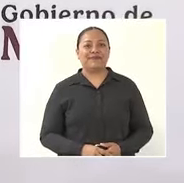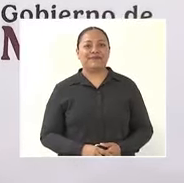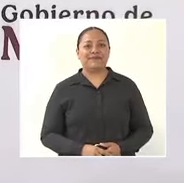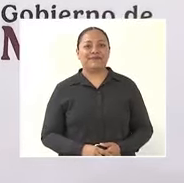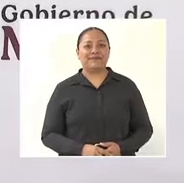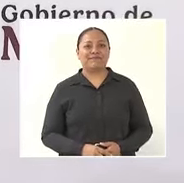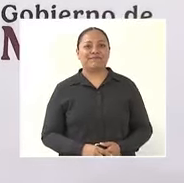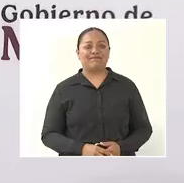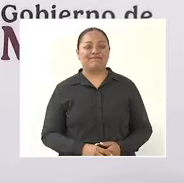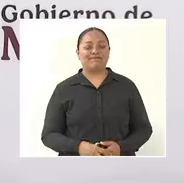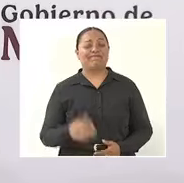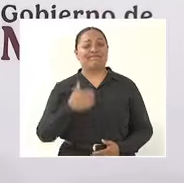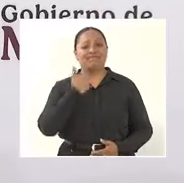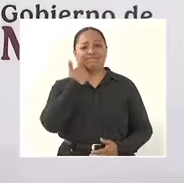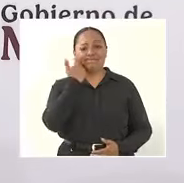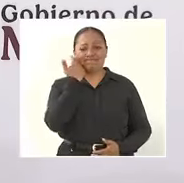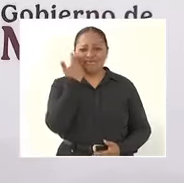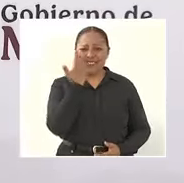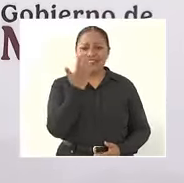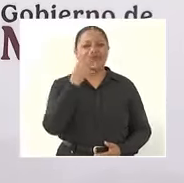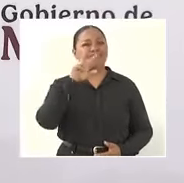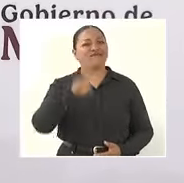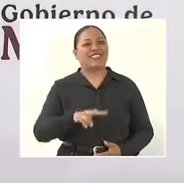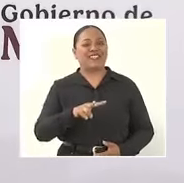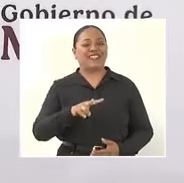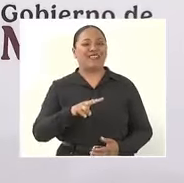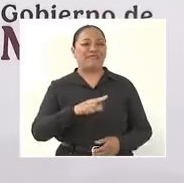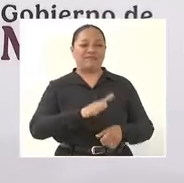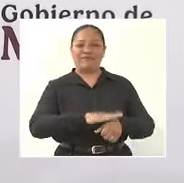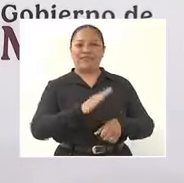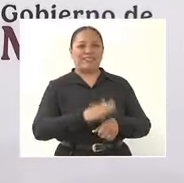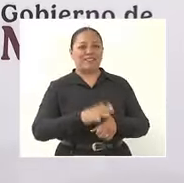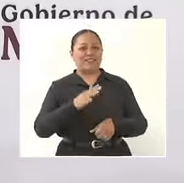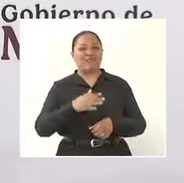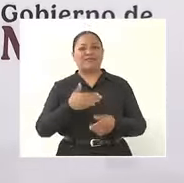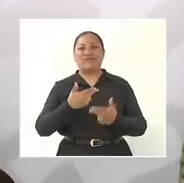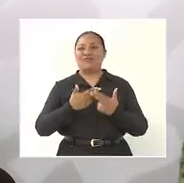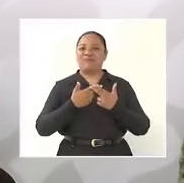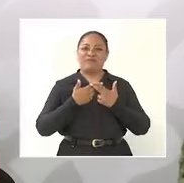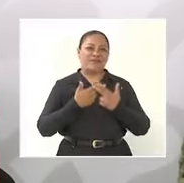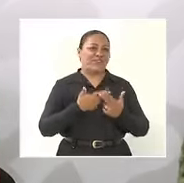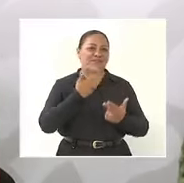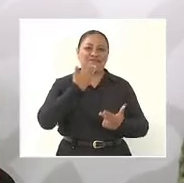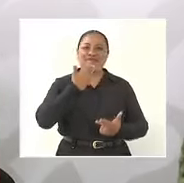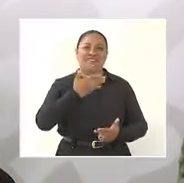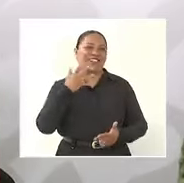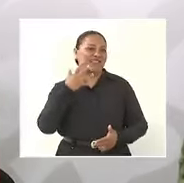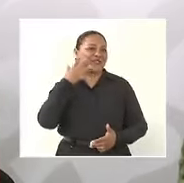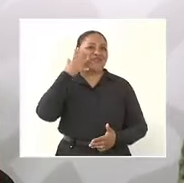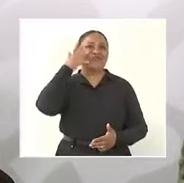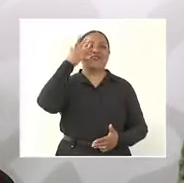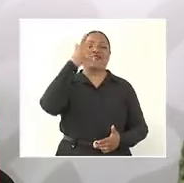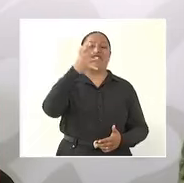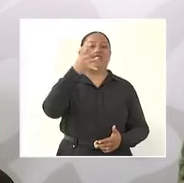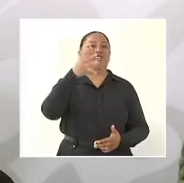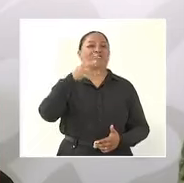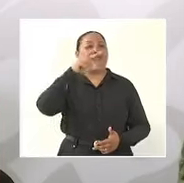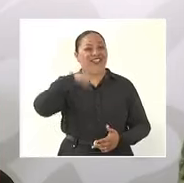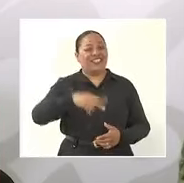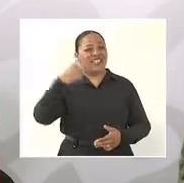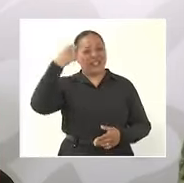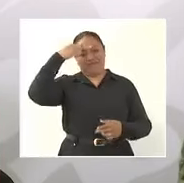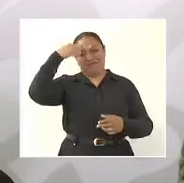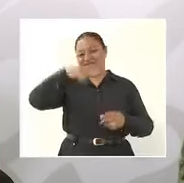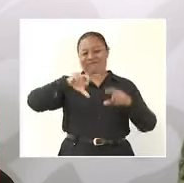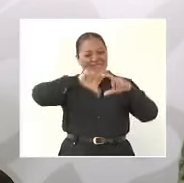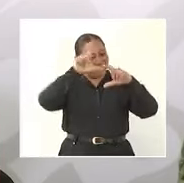Le deseamos de todo corazón el mayor éxito en su gestión, ya que si a usted le va bien, a México y a Querétaro